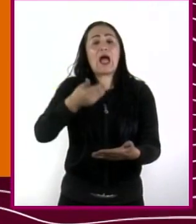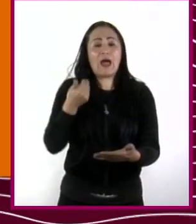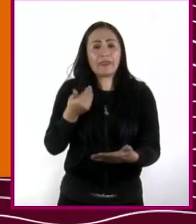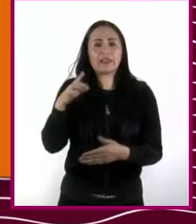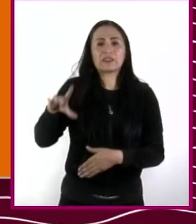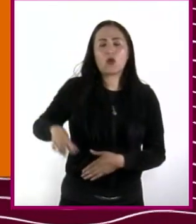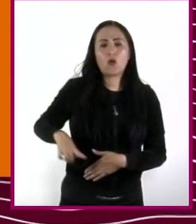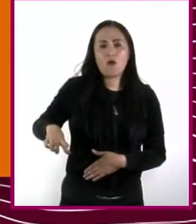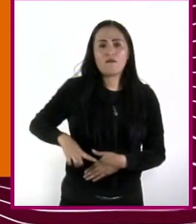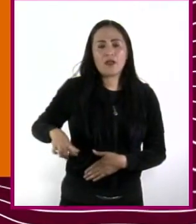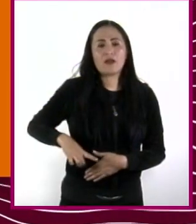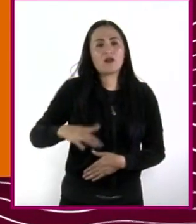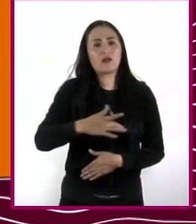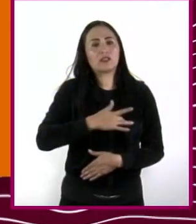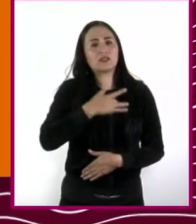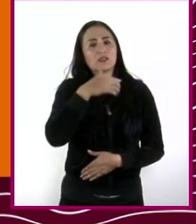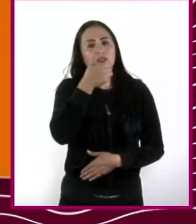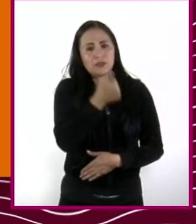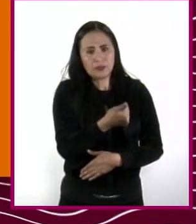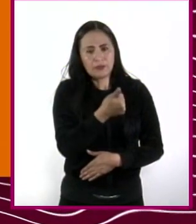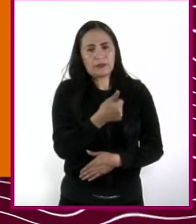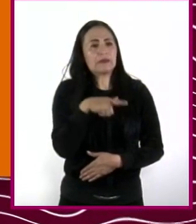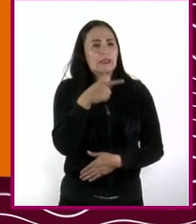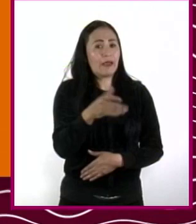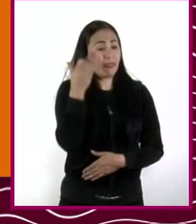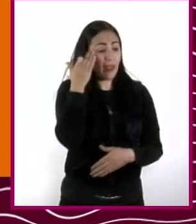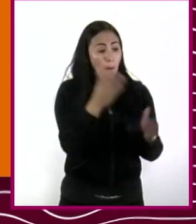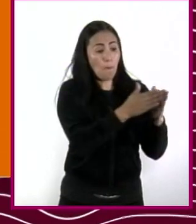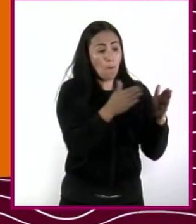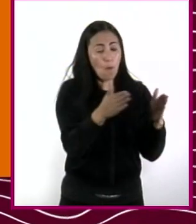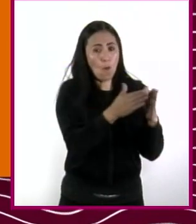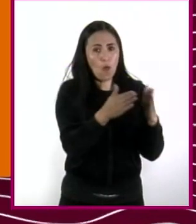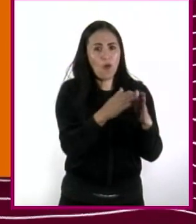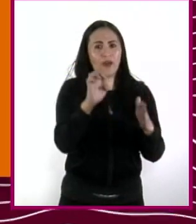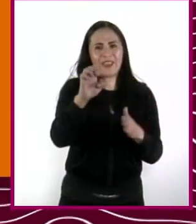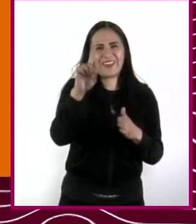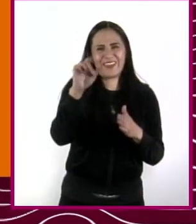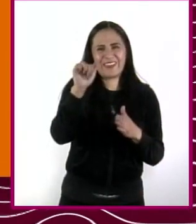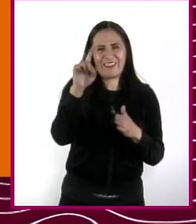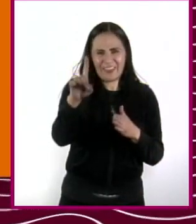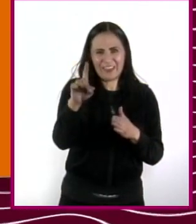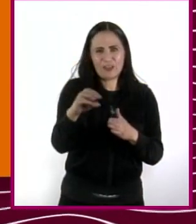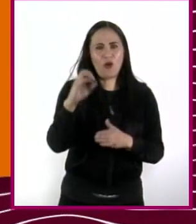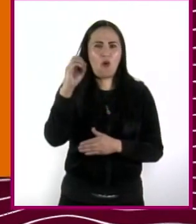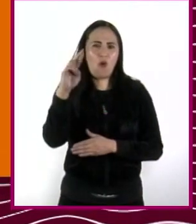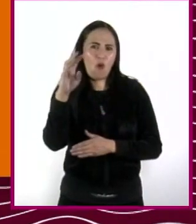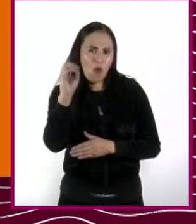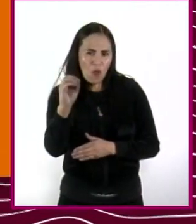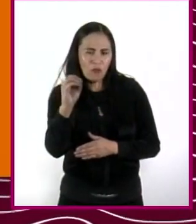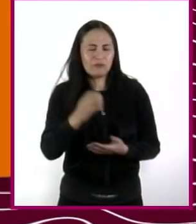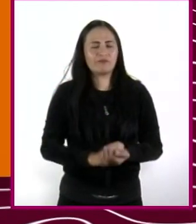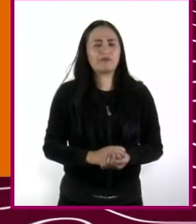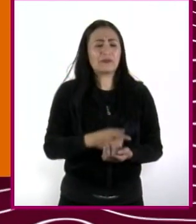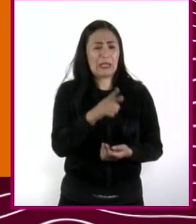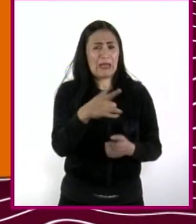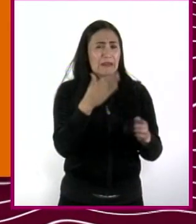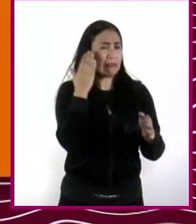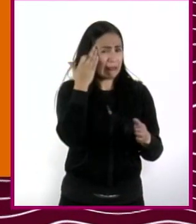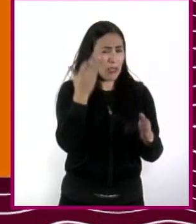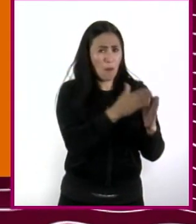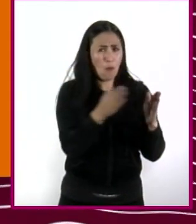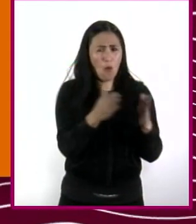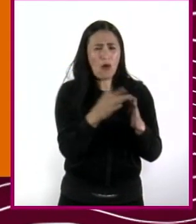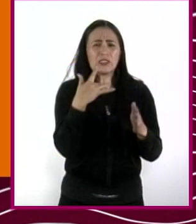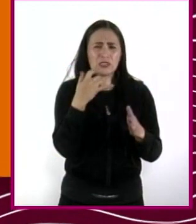Estado benefactor atravesó por una edad de oro, durante la cual se hicieron esfuerzos importantes de